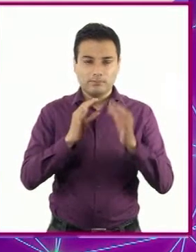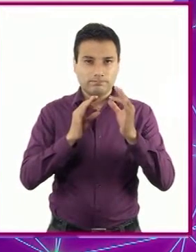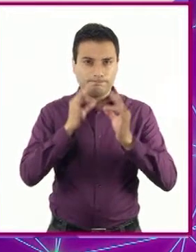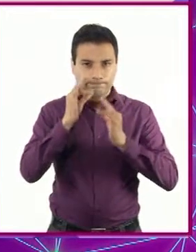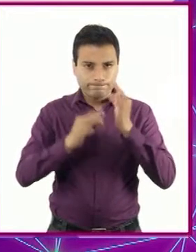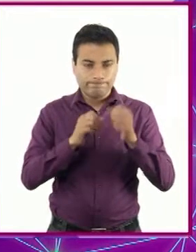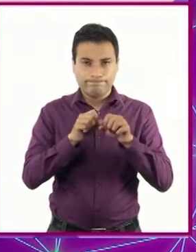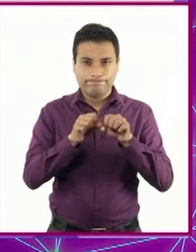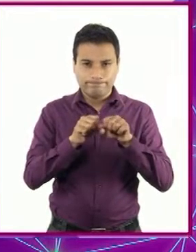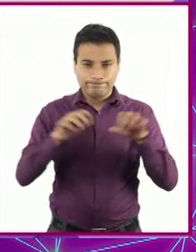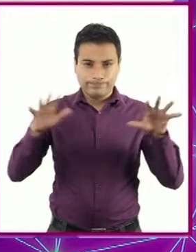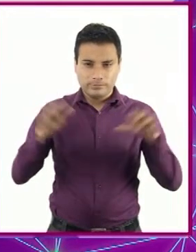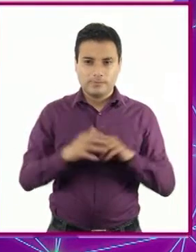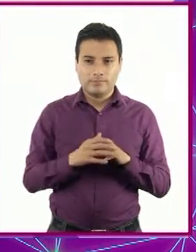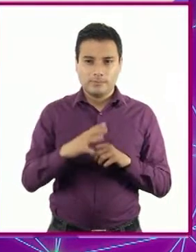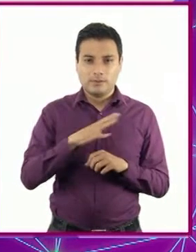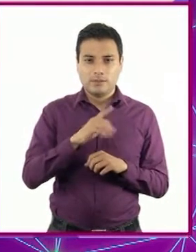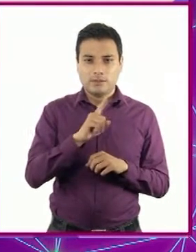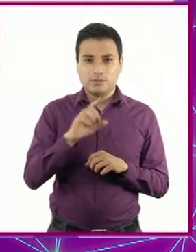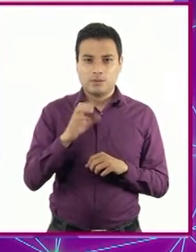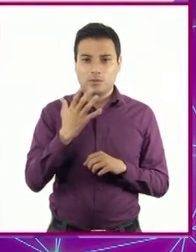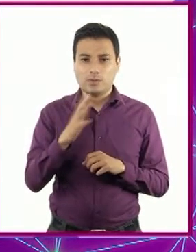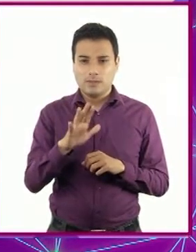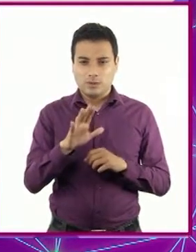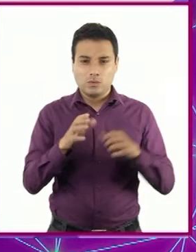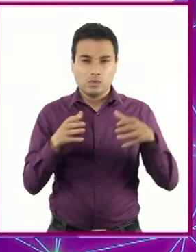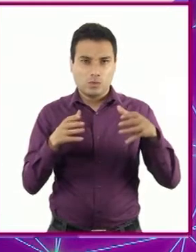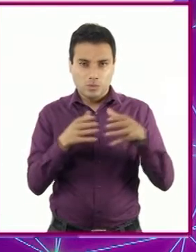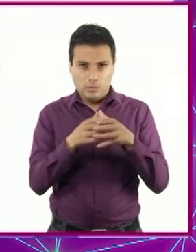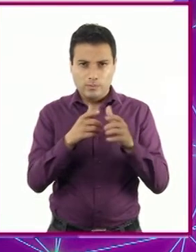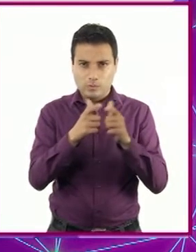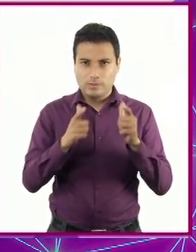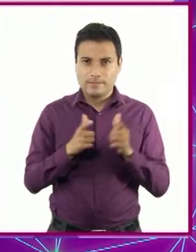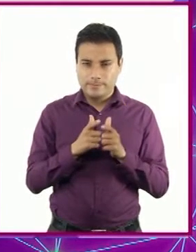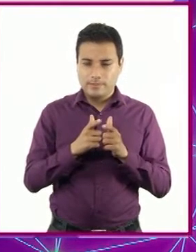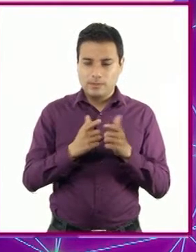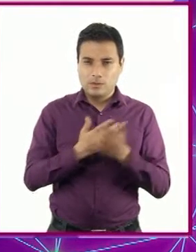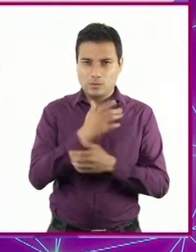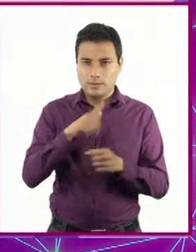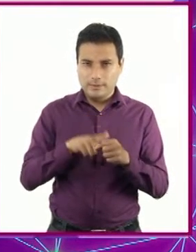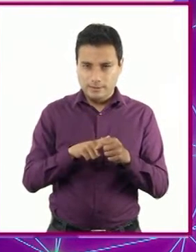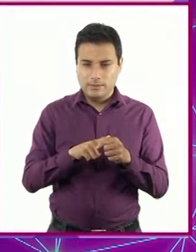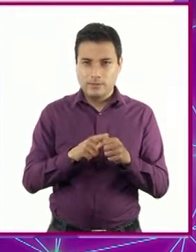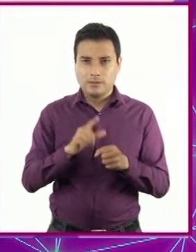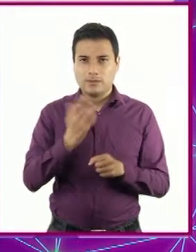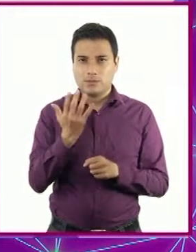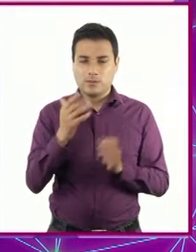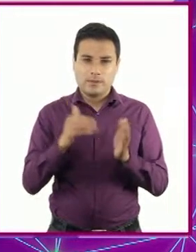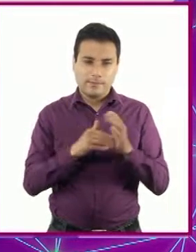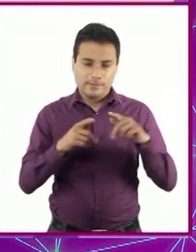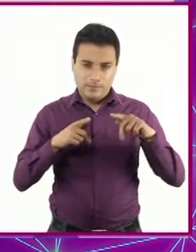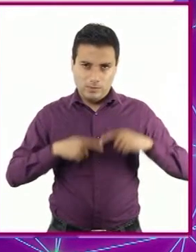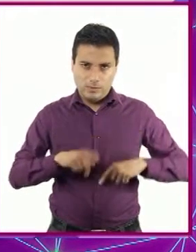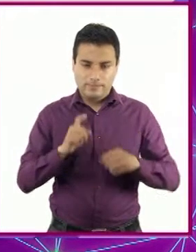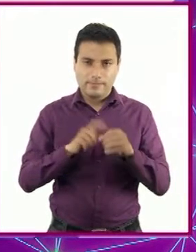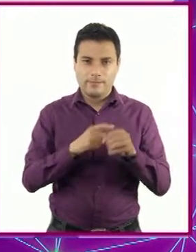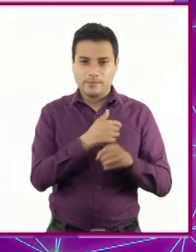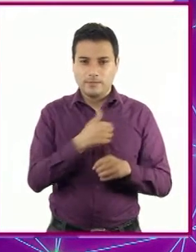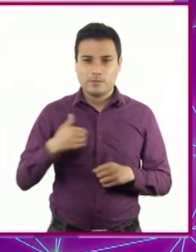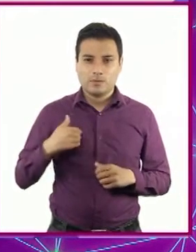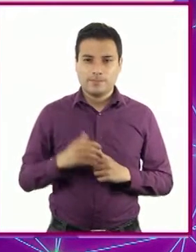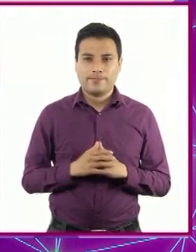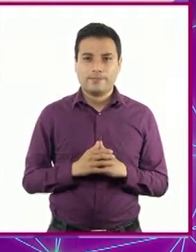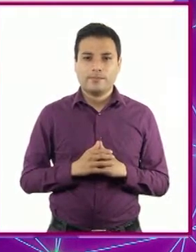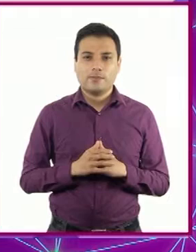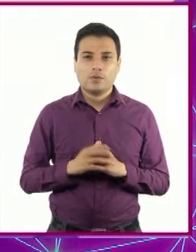sus 110 sociedades nacionales y 50,000 miembros. La conmemoración se propuso oficialmente en